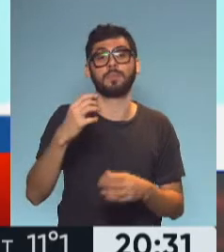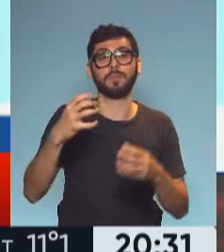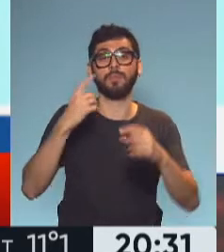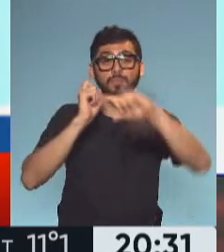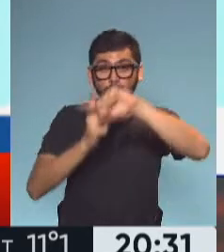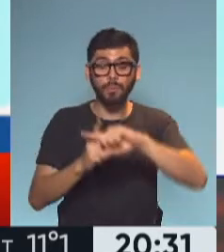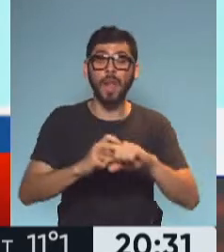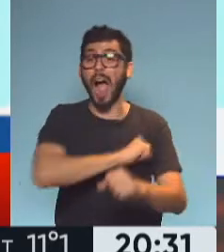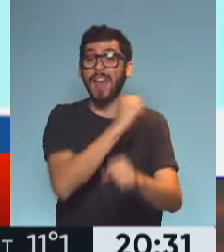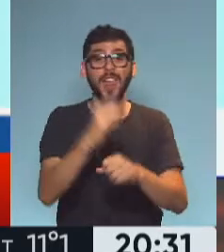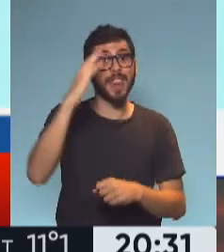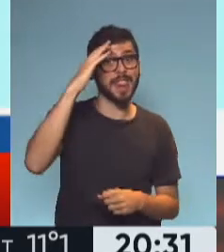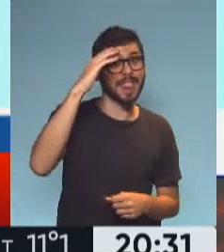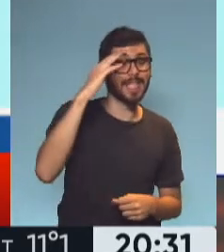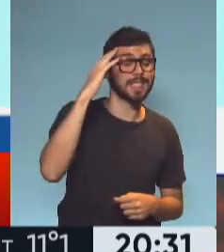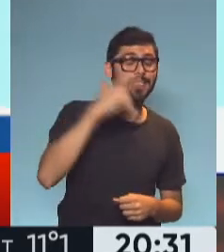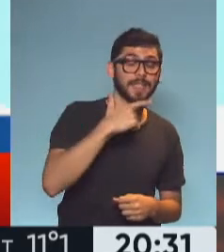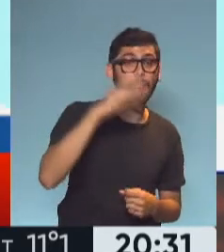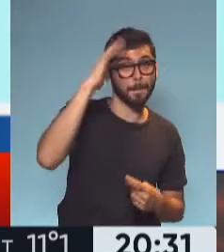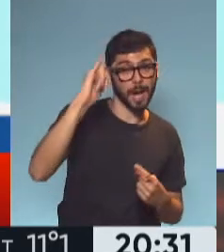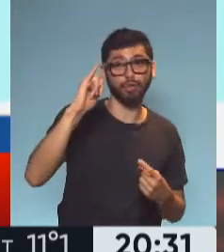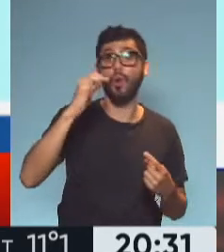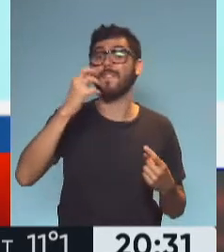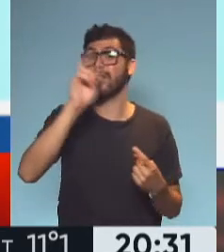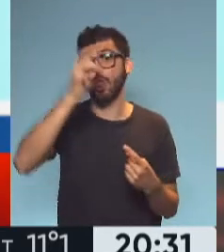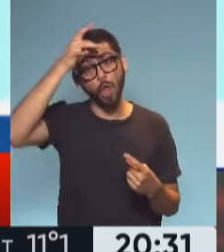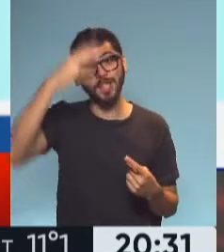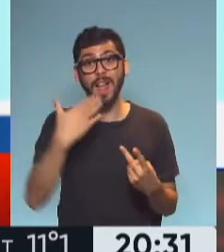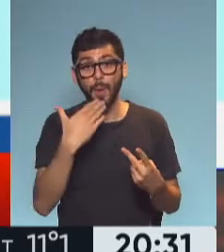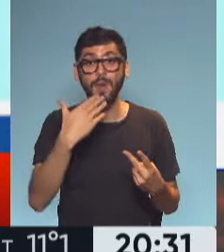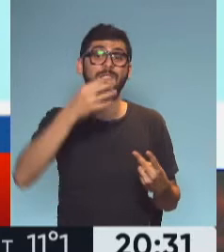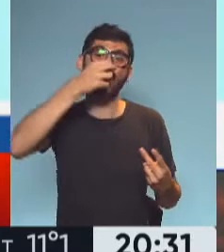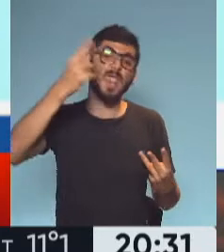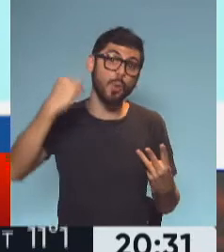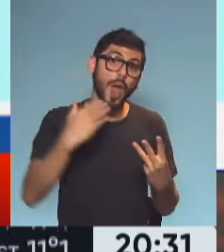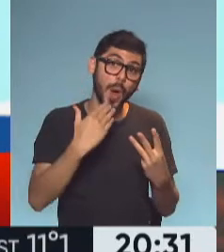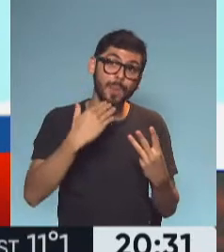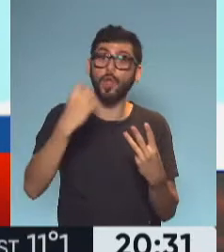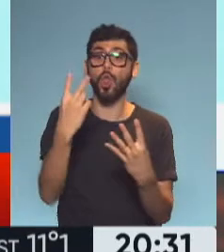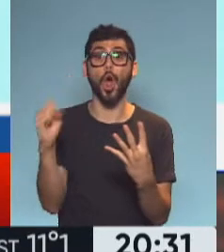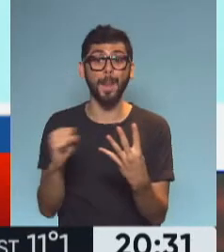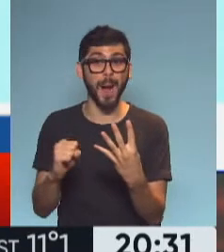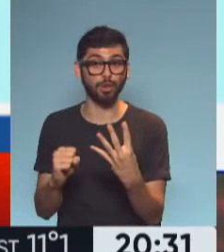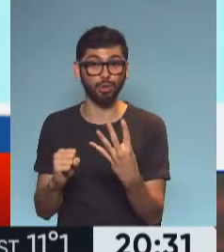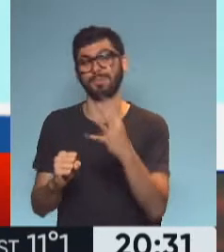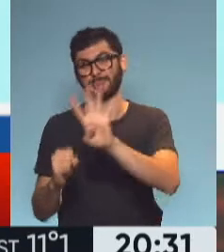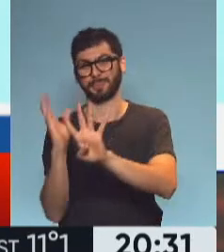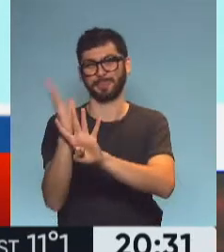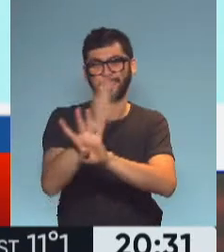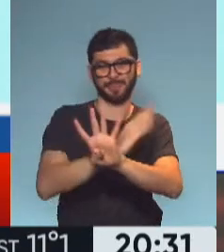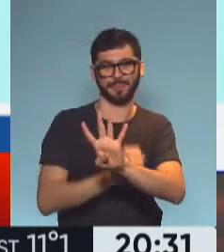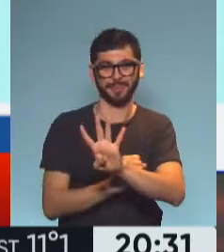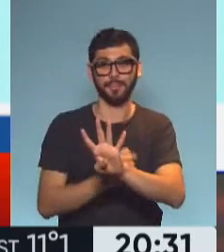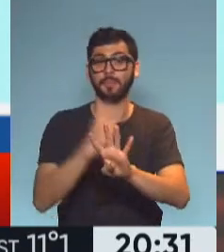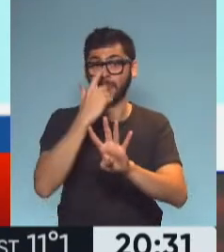hasta el 17 de marzo, sí, hasta el 12 de abril, hasta el 29 de abril y hasta el 2 de mayo. Uh-huh. ¿Sí? Y fíjense, casos confirmados. Este